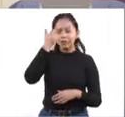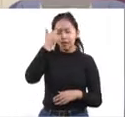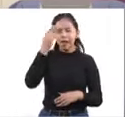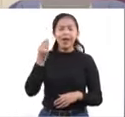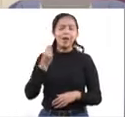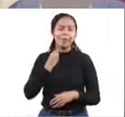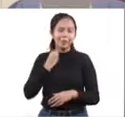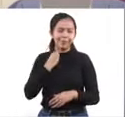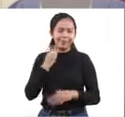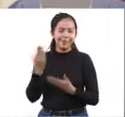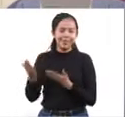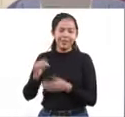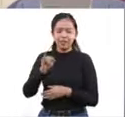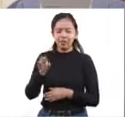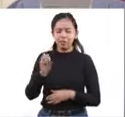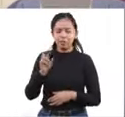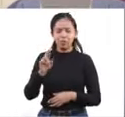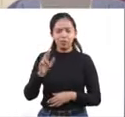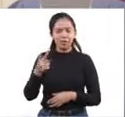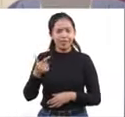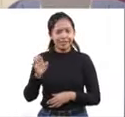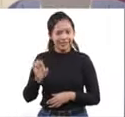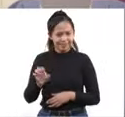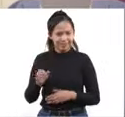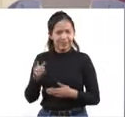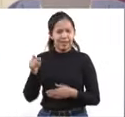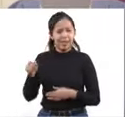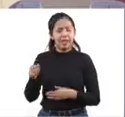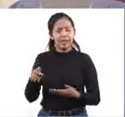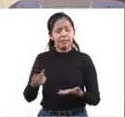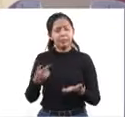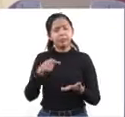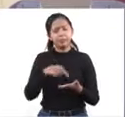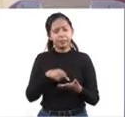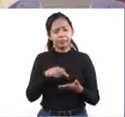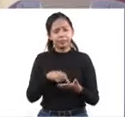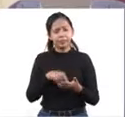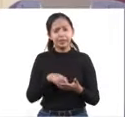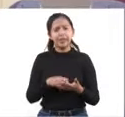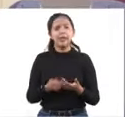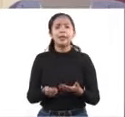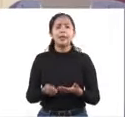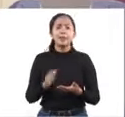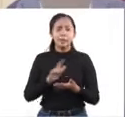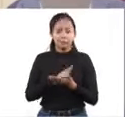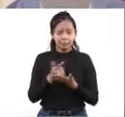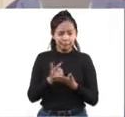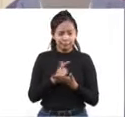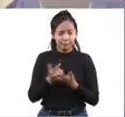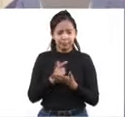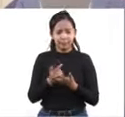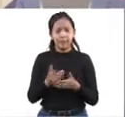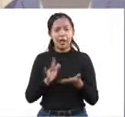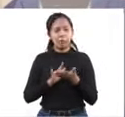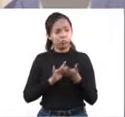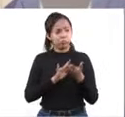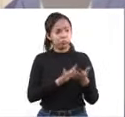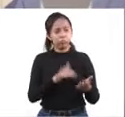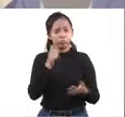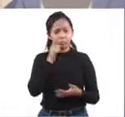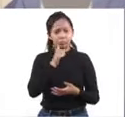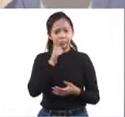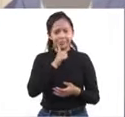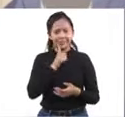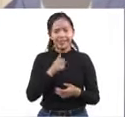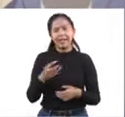el que introdujo la demanda contra la administración Biden, que ya después de 3 meses el